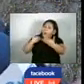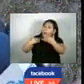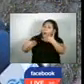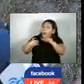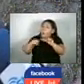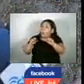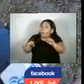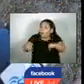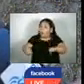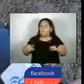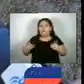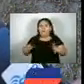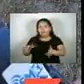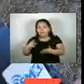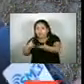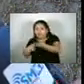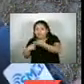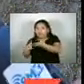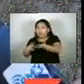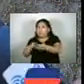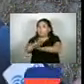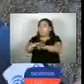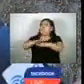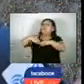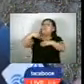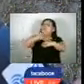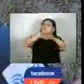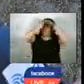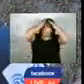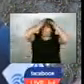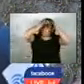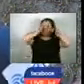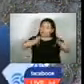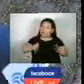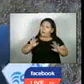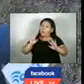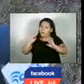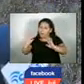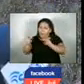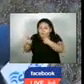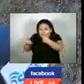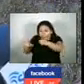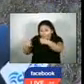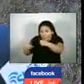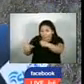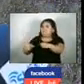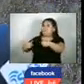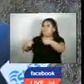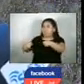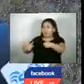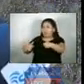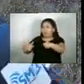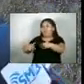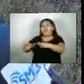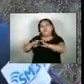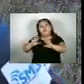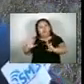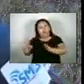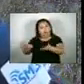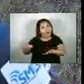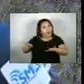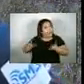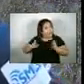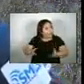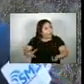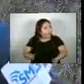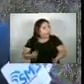sacar antes de tomar y hablar de esas decisiones. Primero hay que agotar todas las instancias que hay y las ofertas por parte